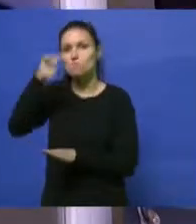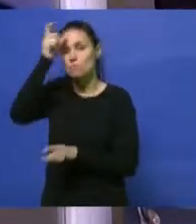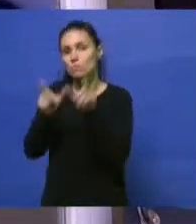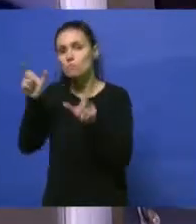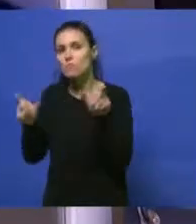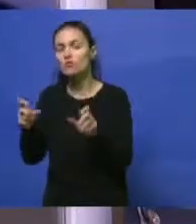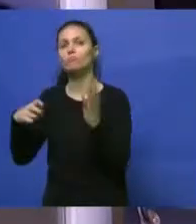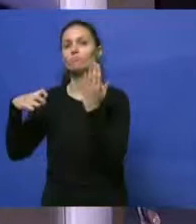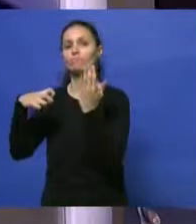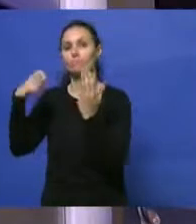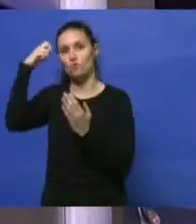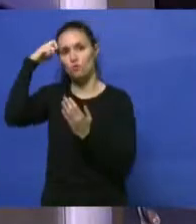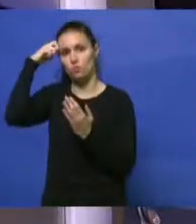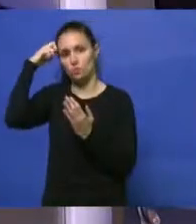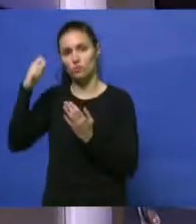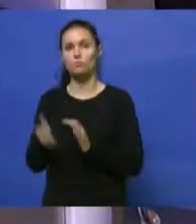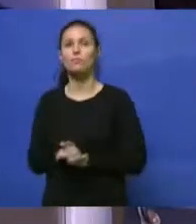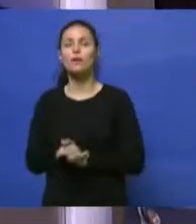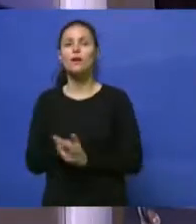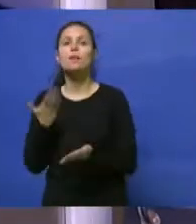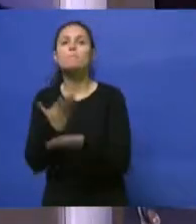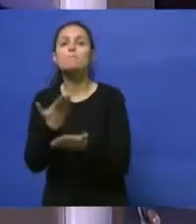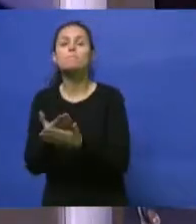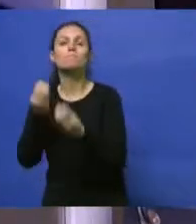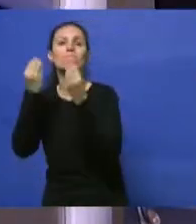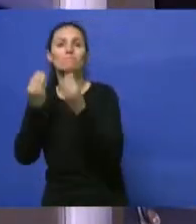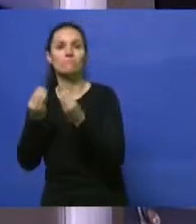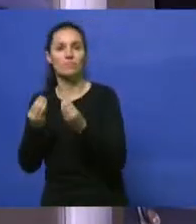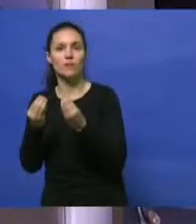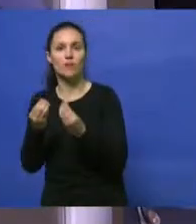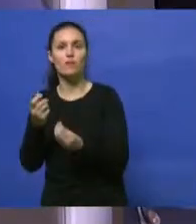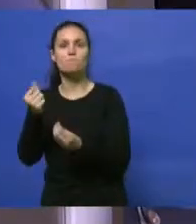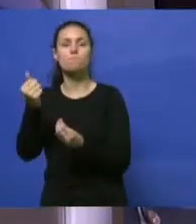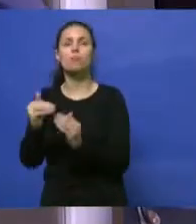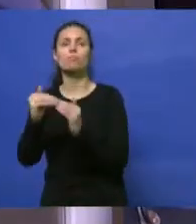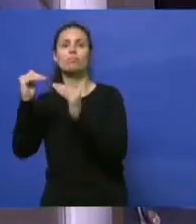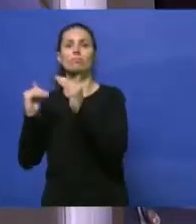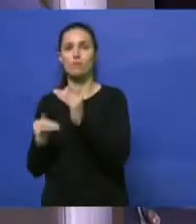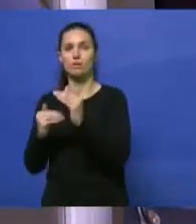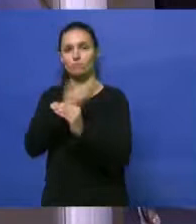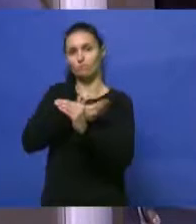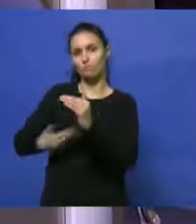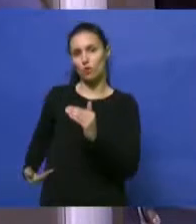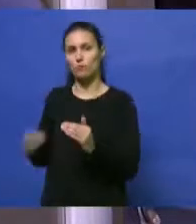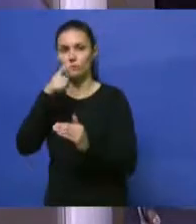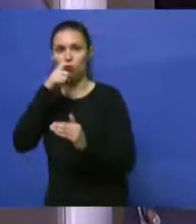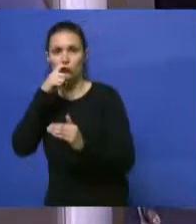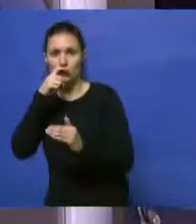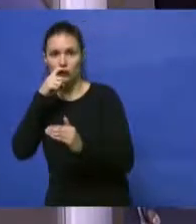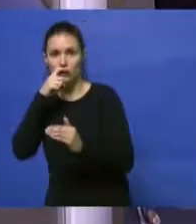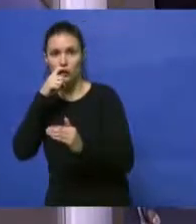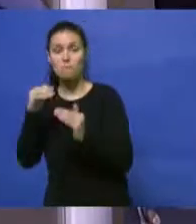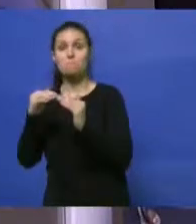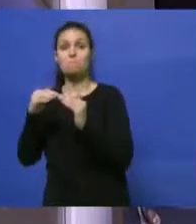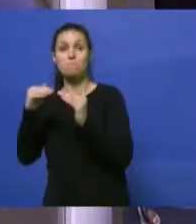Todo esto para pedir contra el desfinanciamiento que está realizando el Gobierno Nacional en el recorte del 40% que hizo de